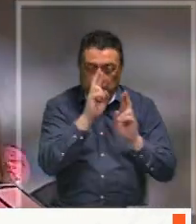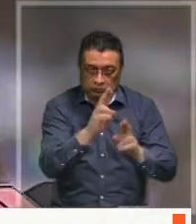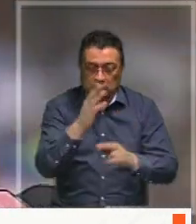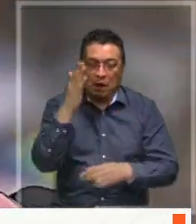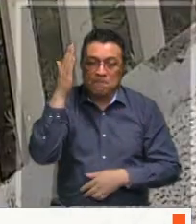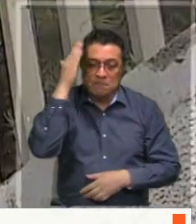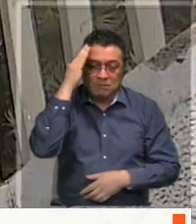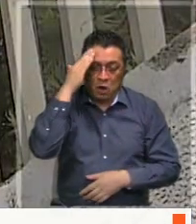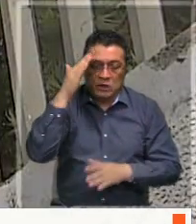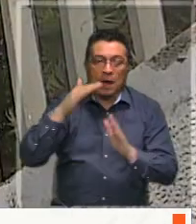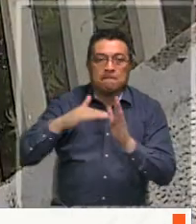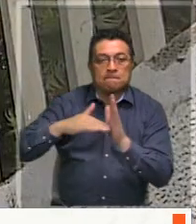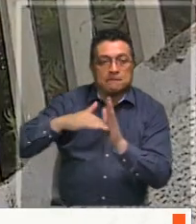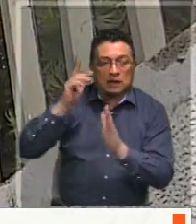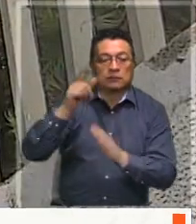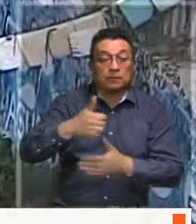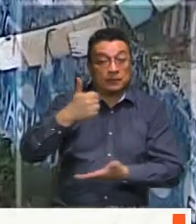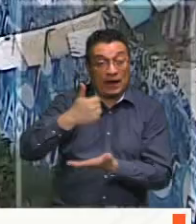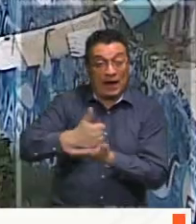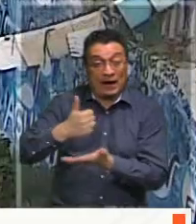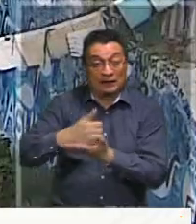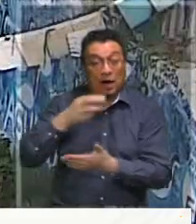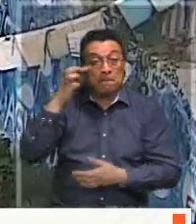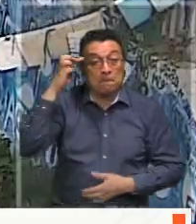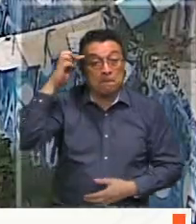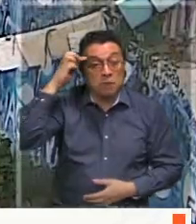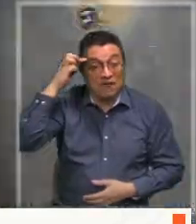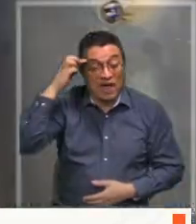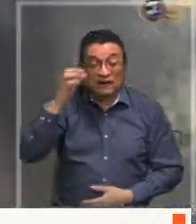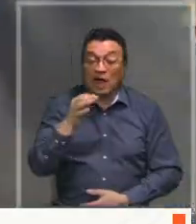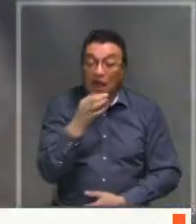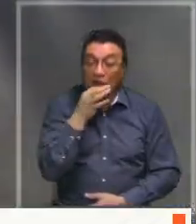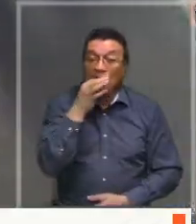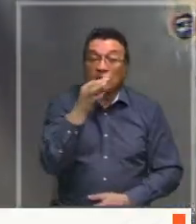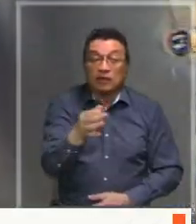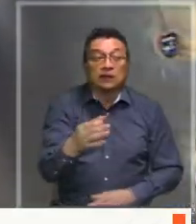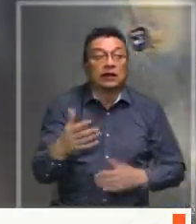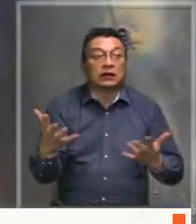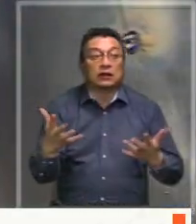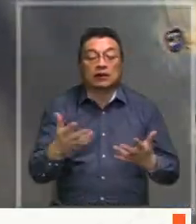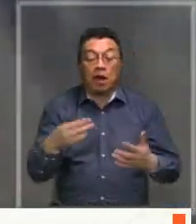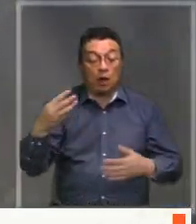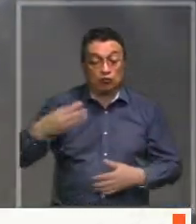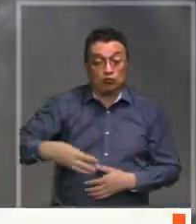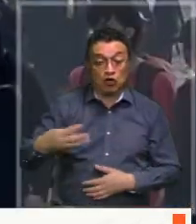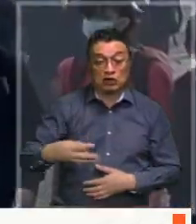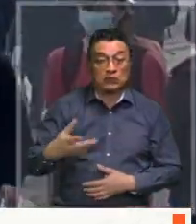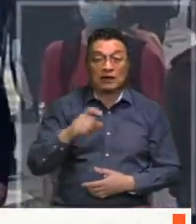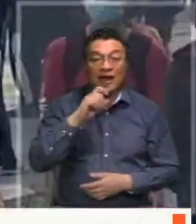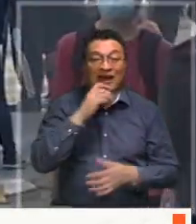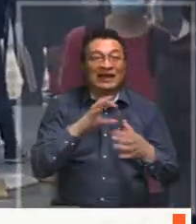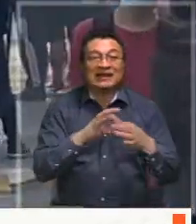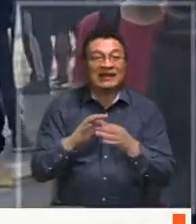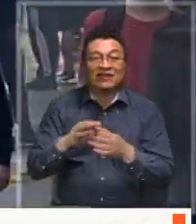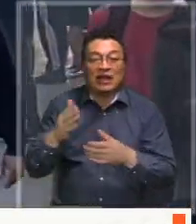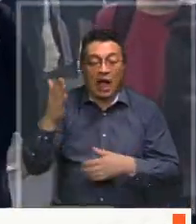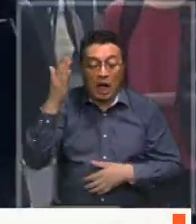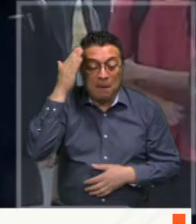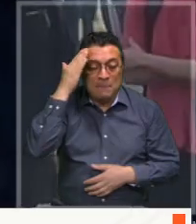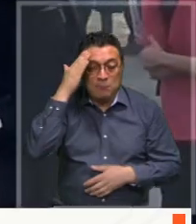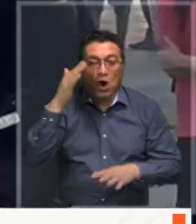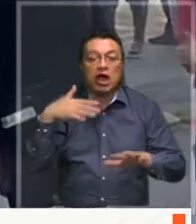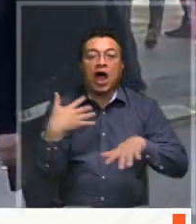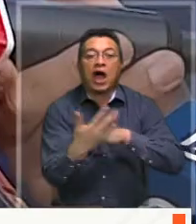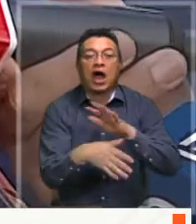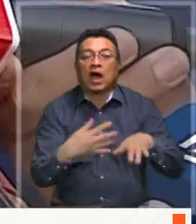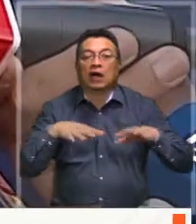mucho mayor. La alcaldesa de Providencia hizo un alcance respecto a lo que para el municipio significa hacer memoria del estallido